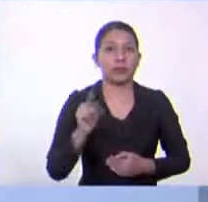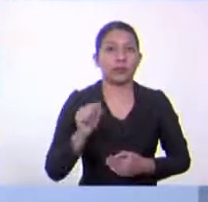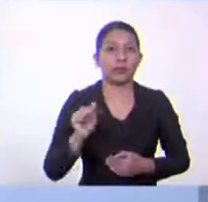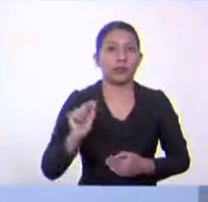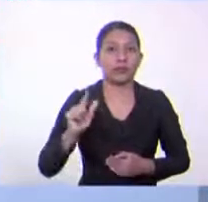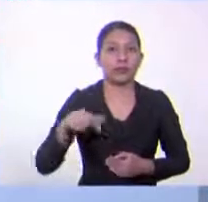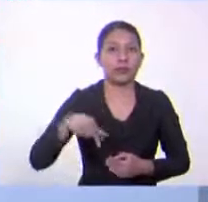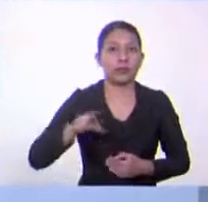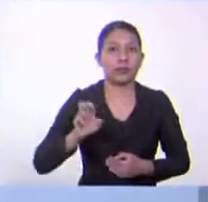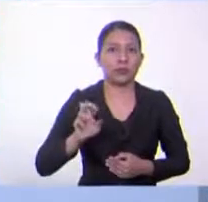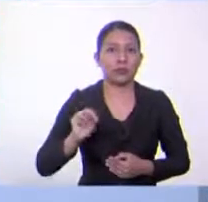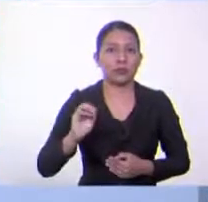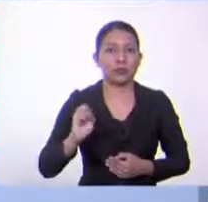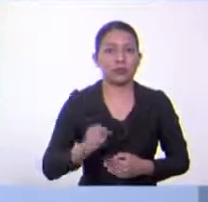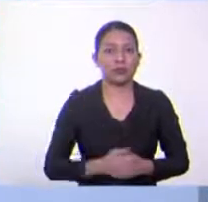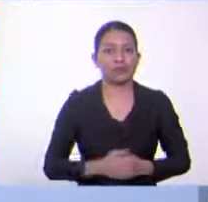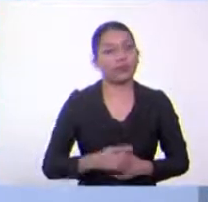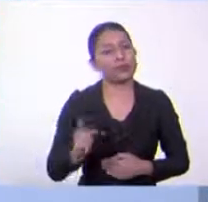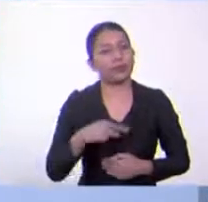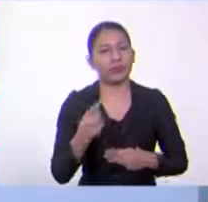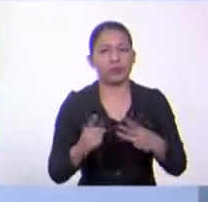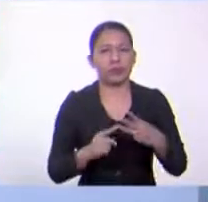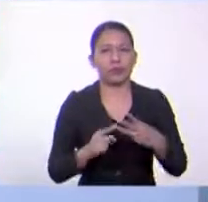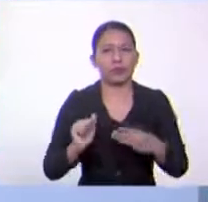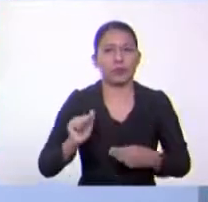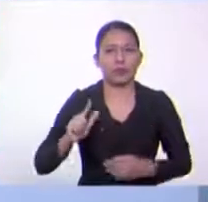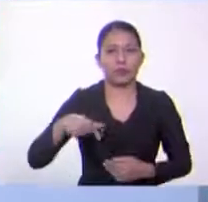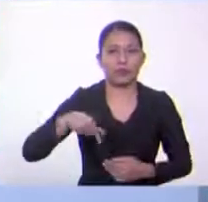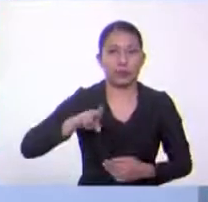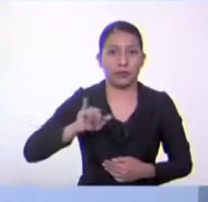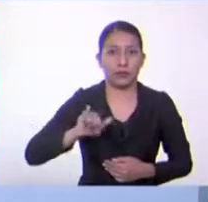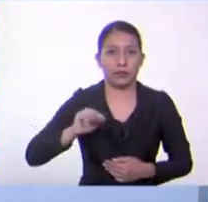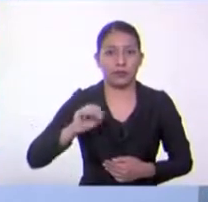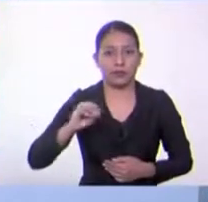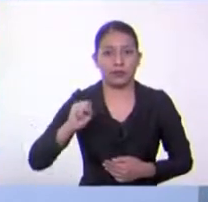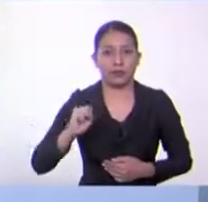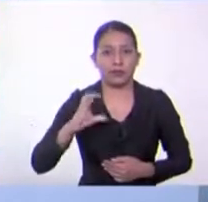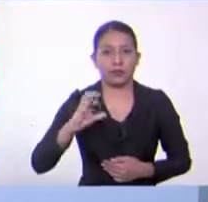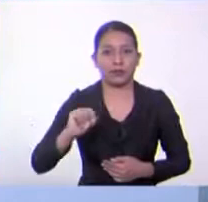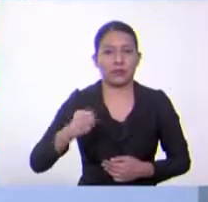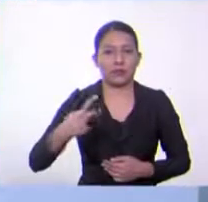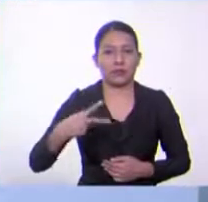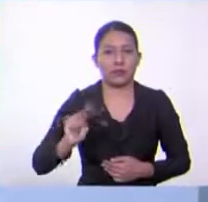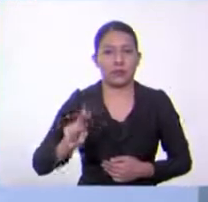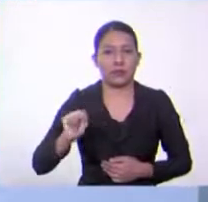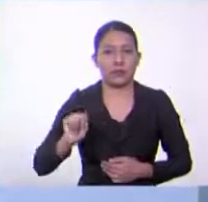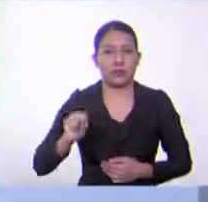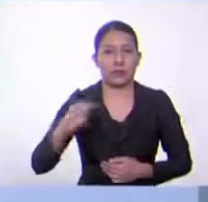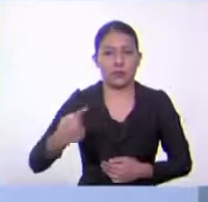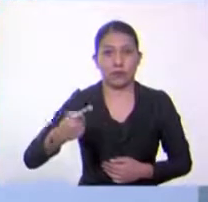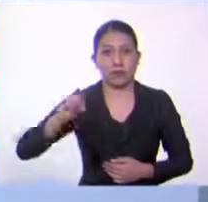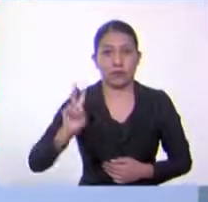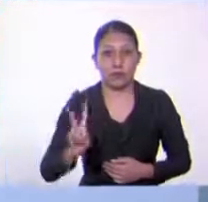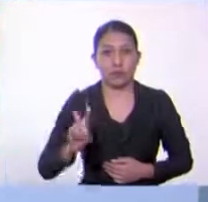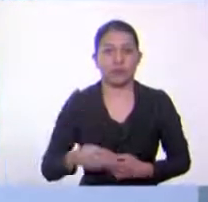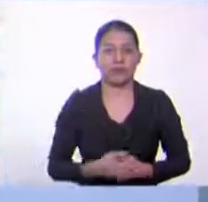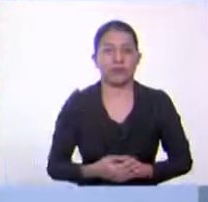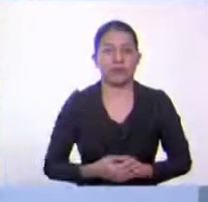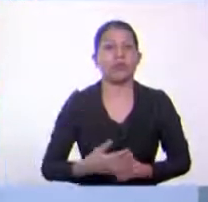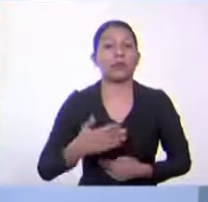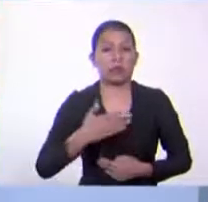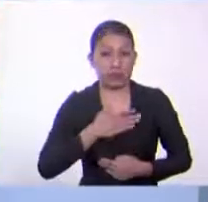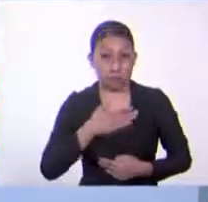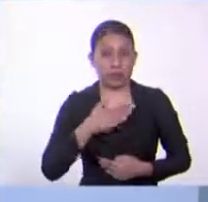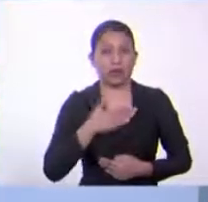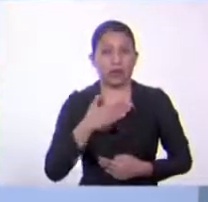alquenos. Para los alquinos tenemos la fórmula C sub NH sub 2 por N menos 2. Tenemos